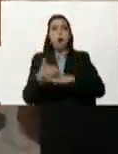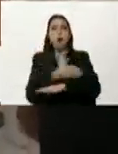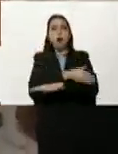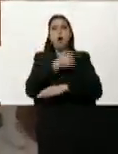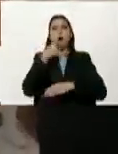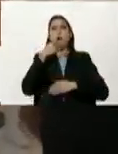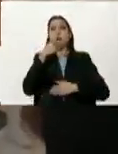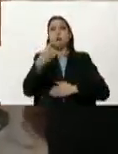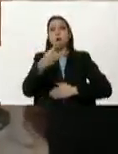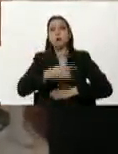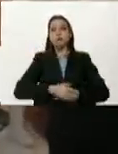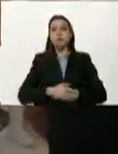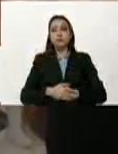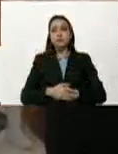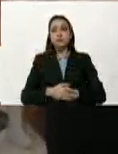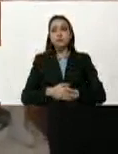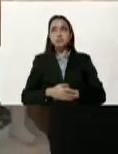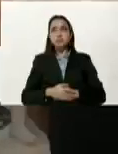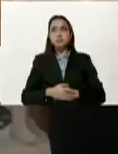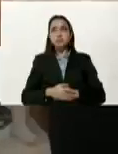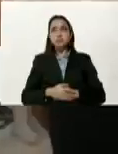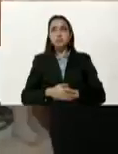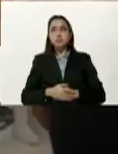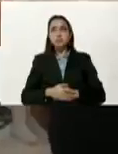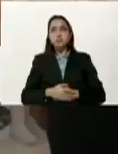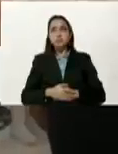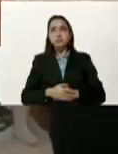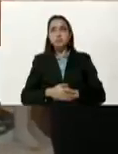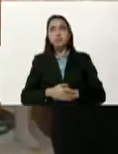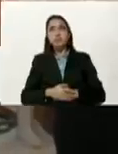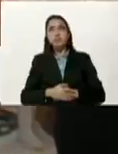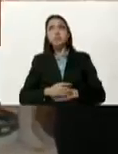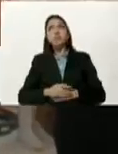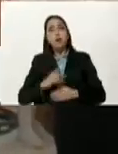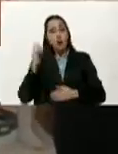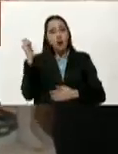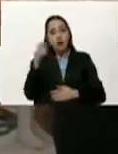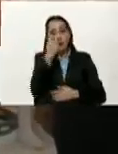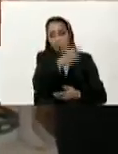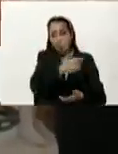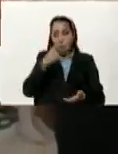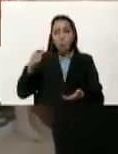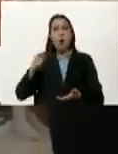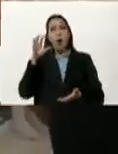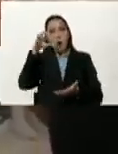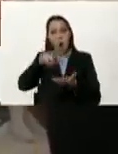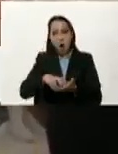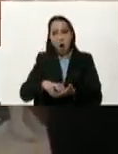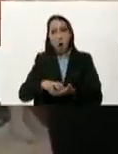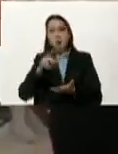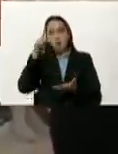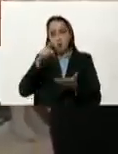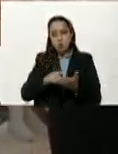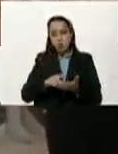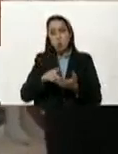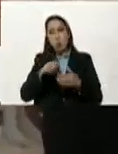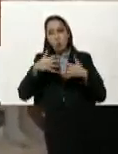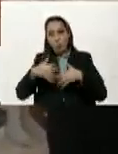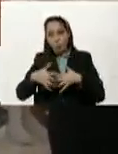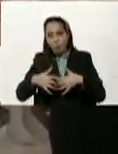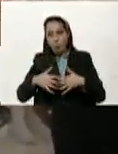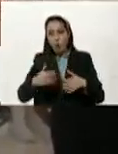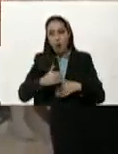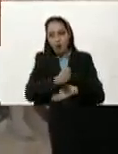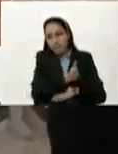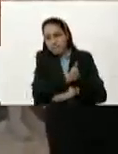decía que iba desde san fernando y llegaba a la guía de mantecal y la llama ante cal y agarraba a la izquierda